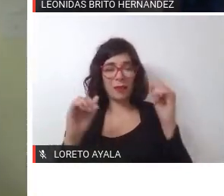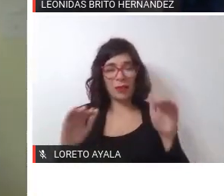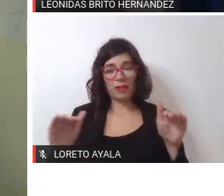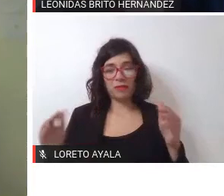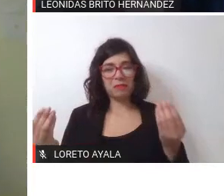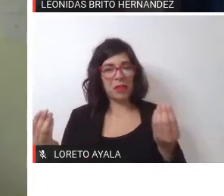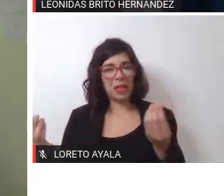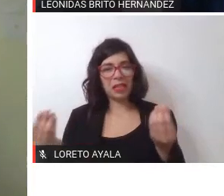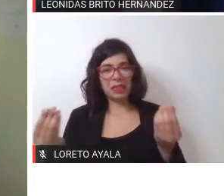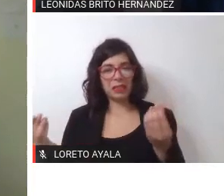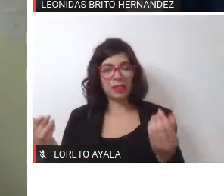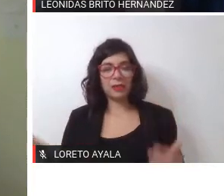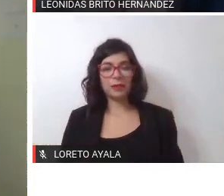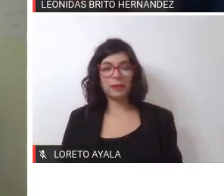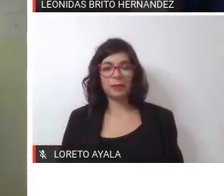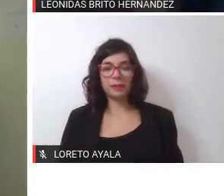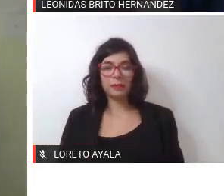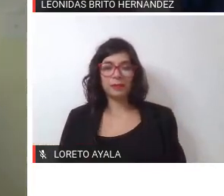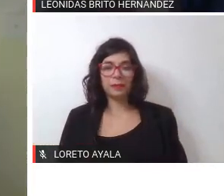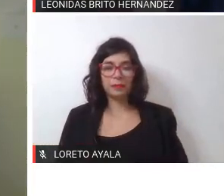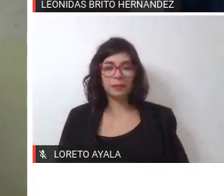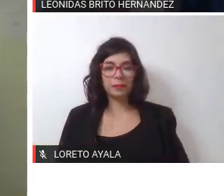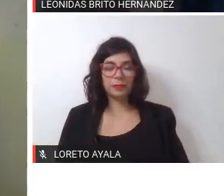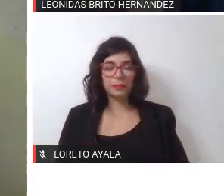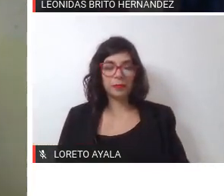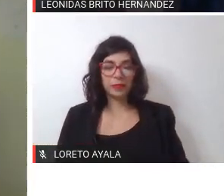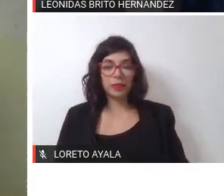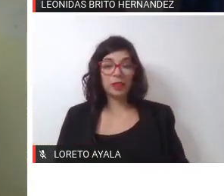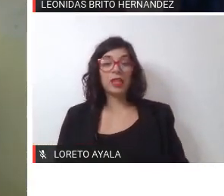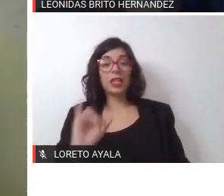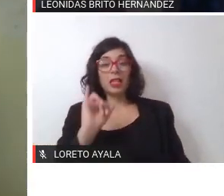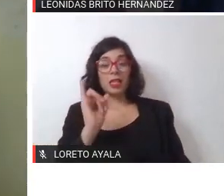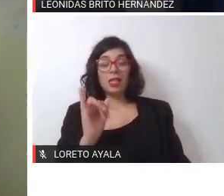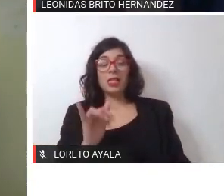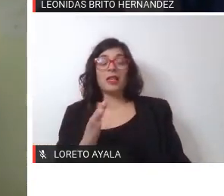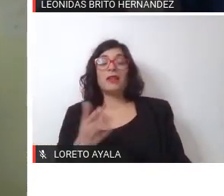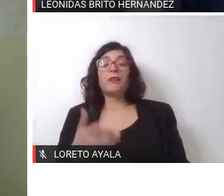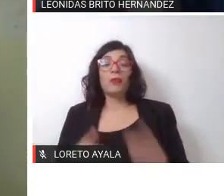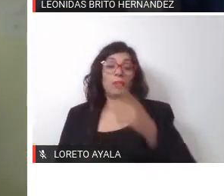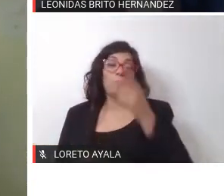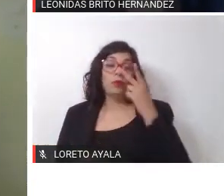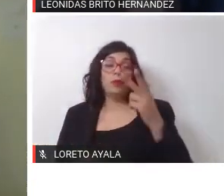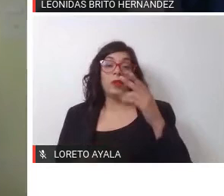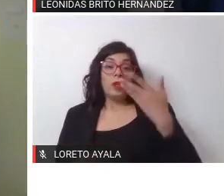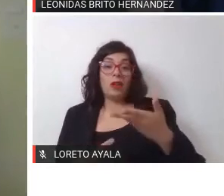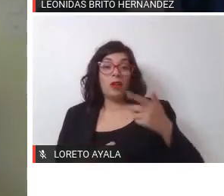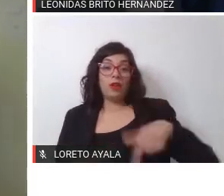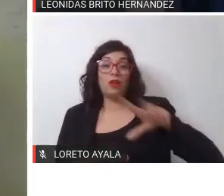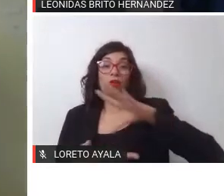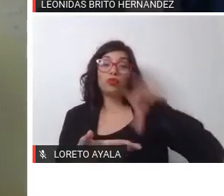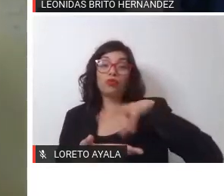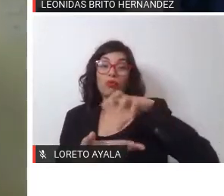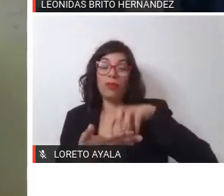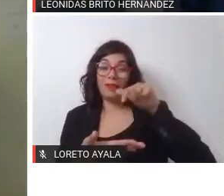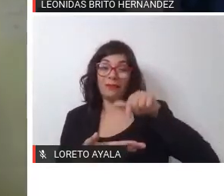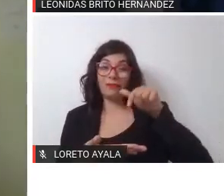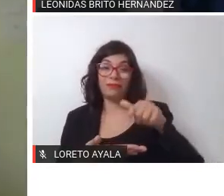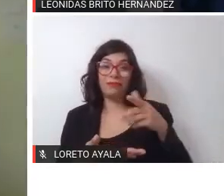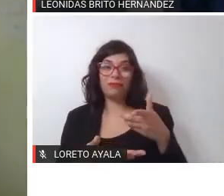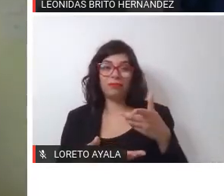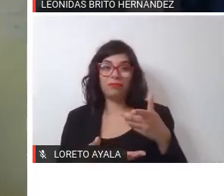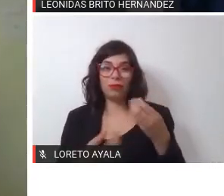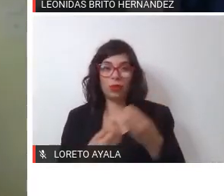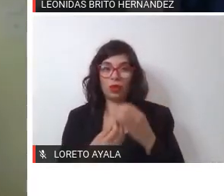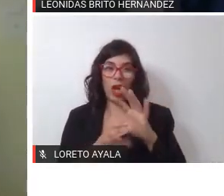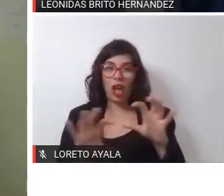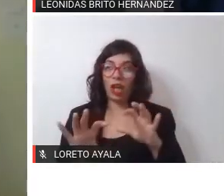y en zona urbana. Así que eso. De hecho, Leonidas, hoy día en el mundo urbano hemos tomado muchas cosas que vienen del